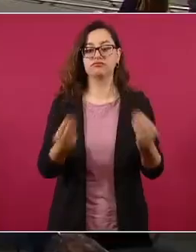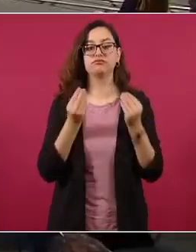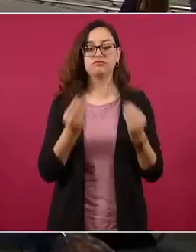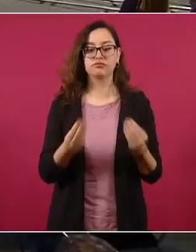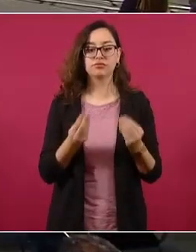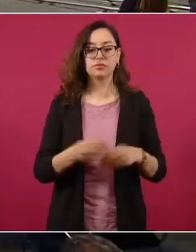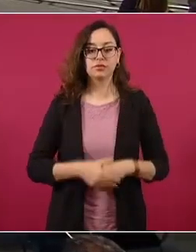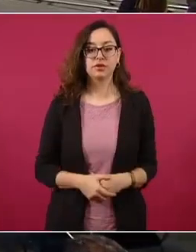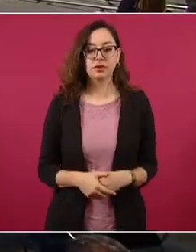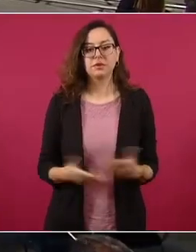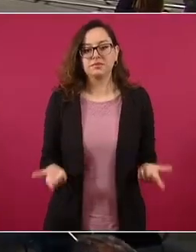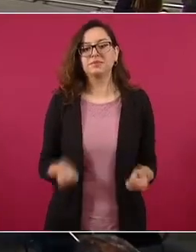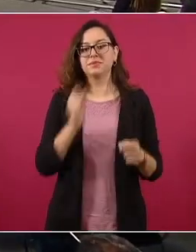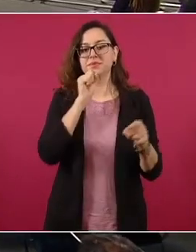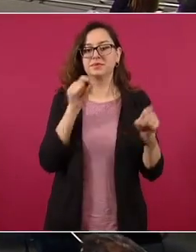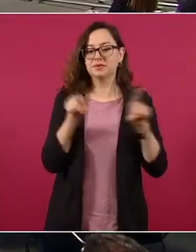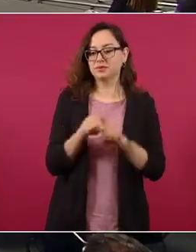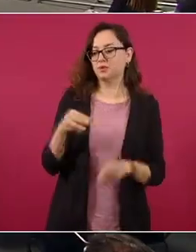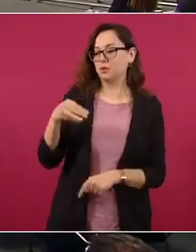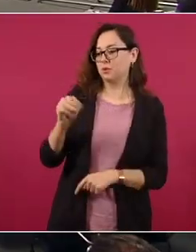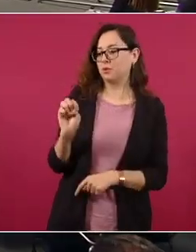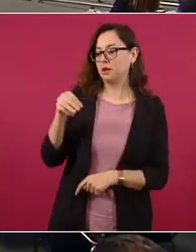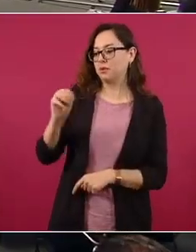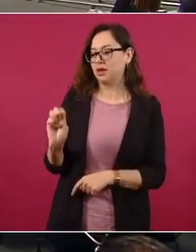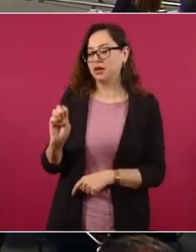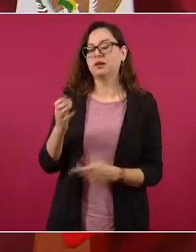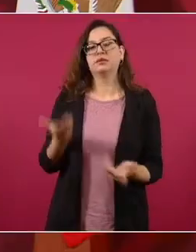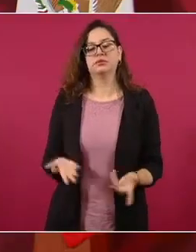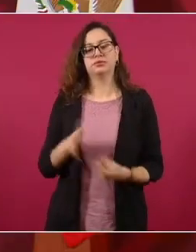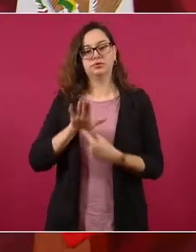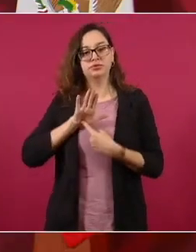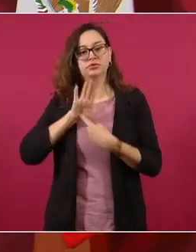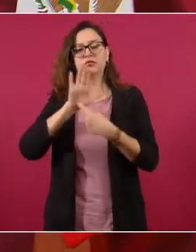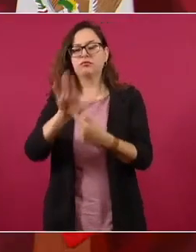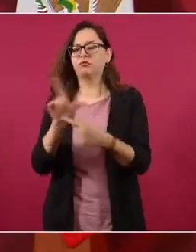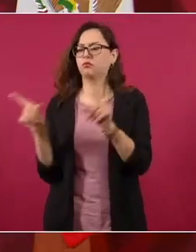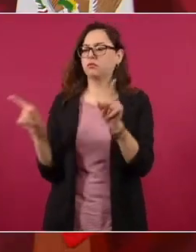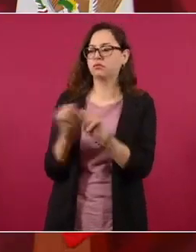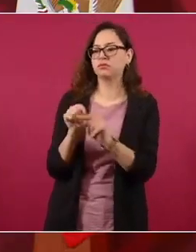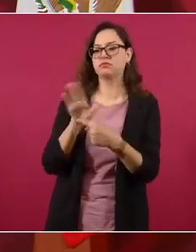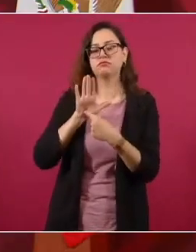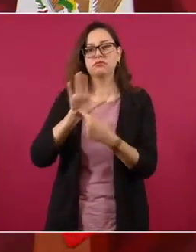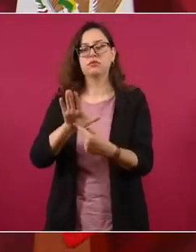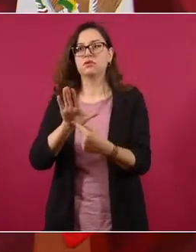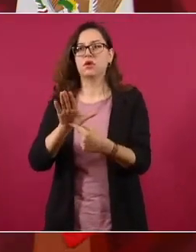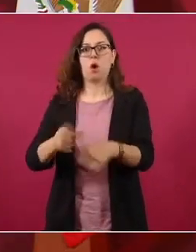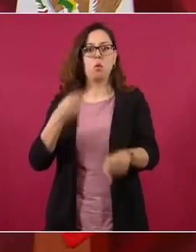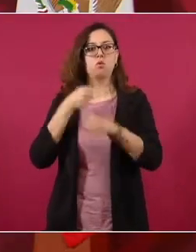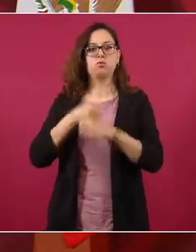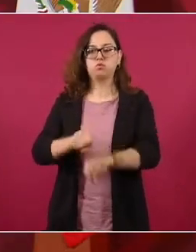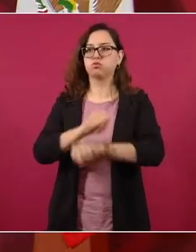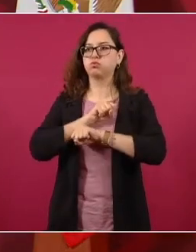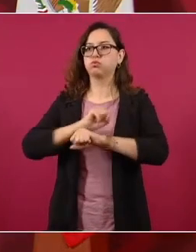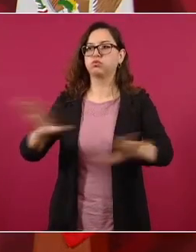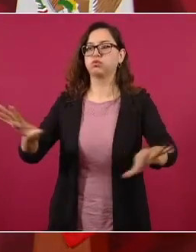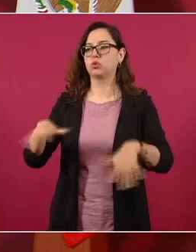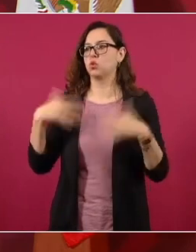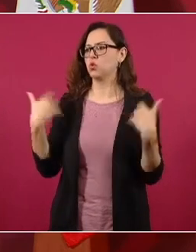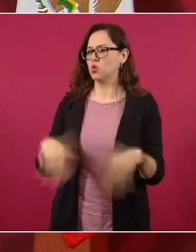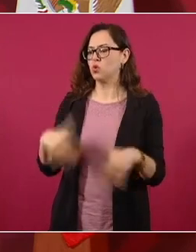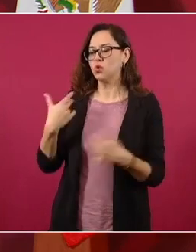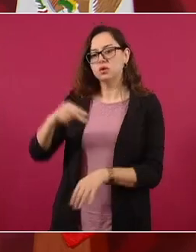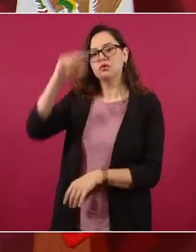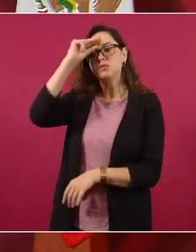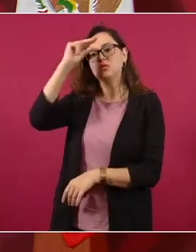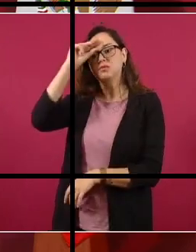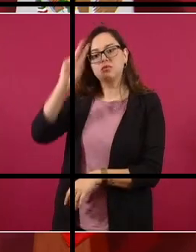Son unas cuantas palabras, pero así hay muchísima sabiduría.